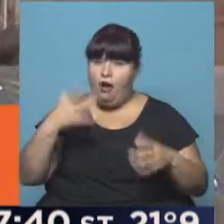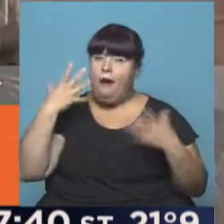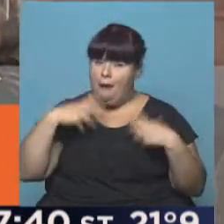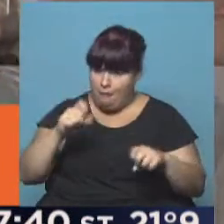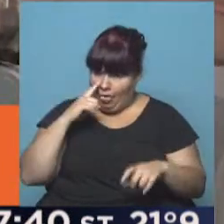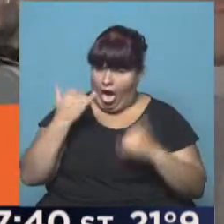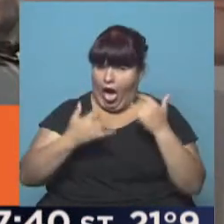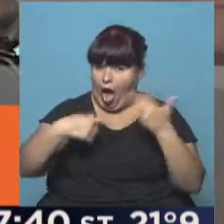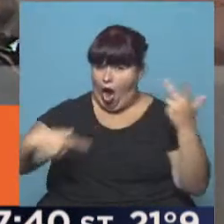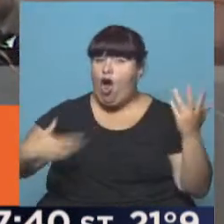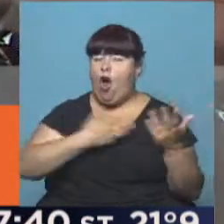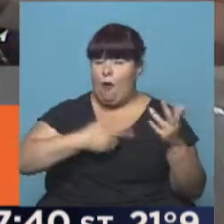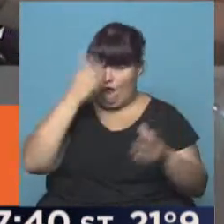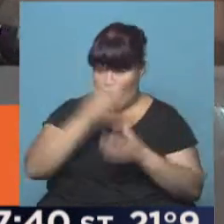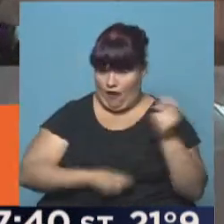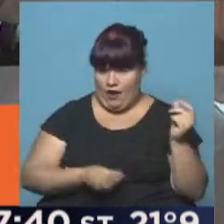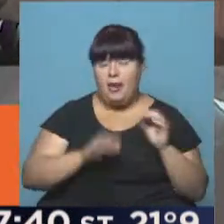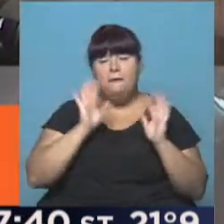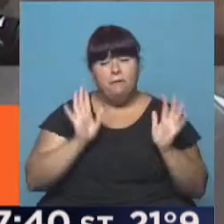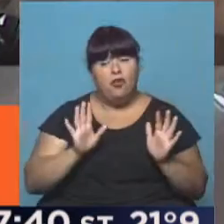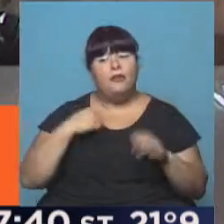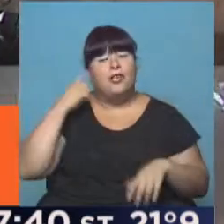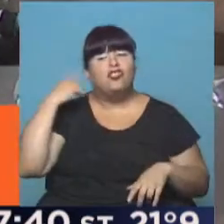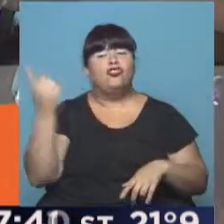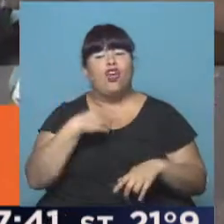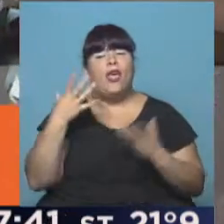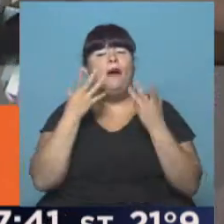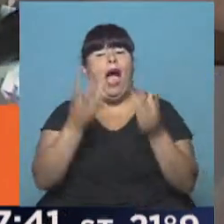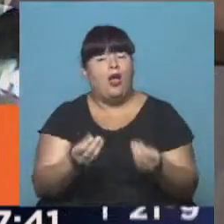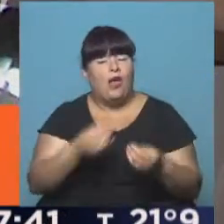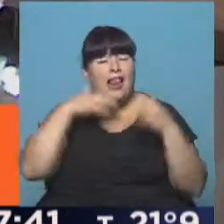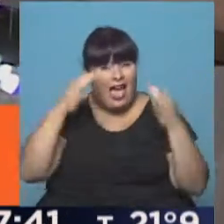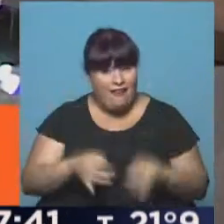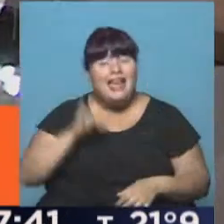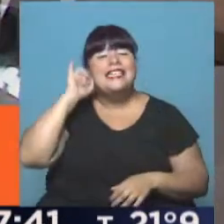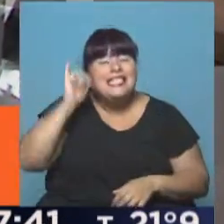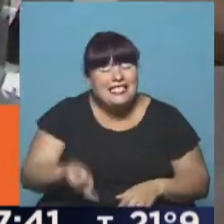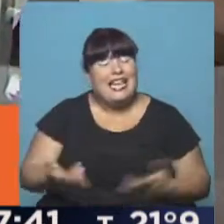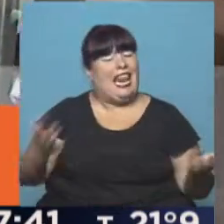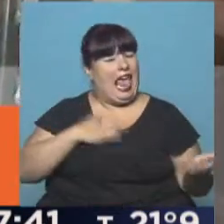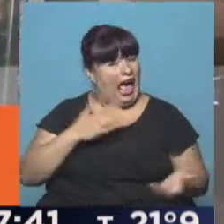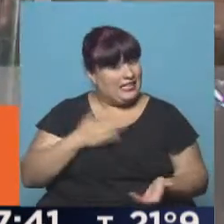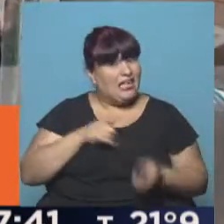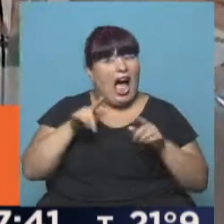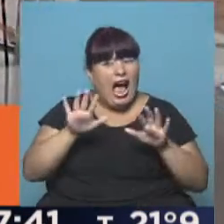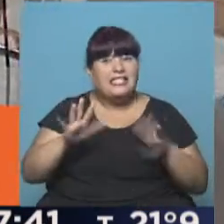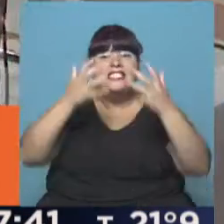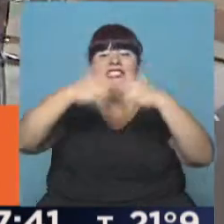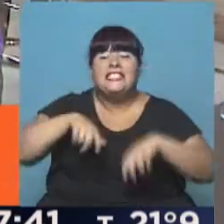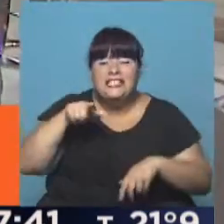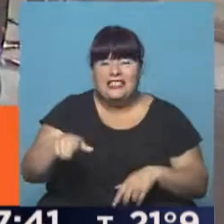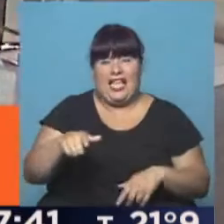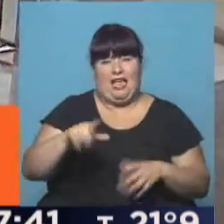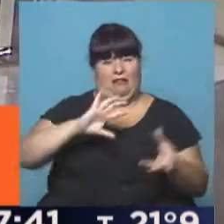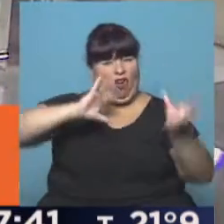encontrado en muchas otras áreas del gobierno. Así que me parece que todos tenemos que colaborar y realmente sí es para lamentar que haya ocurrido un sistema